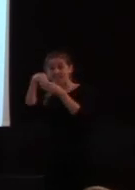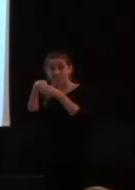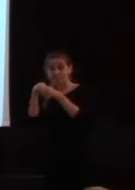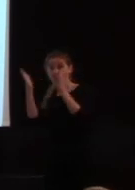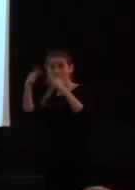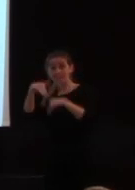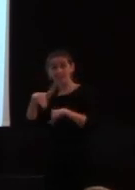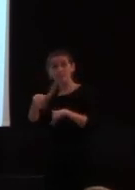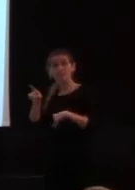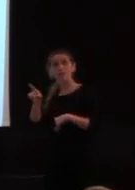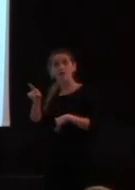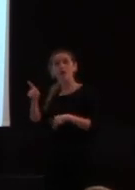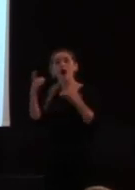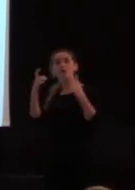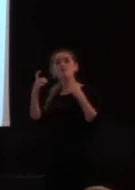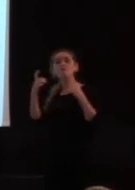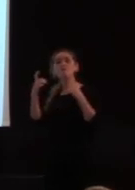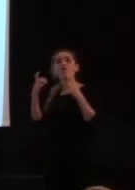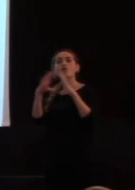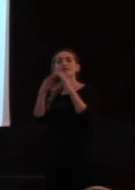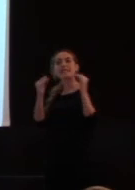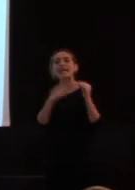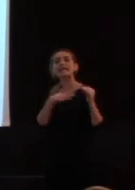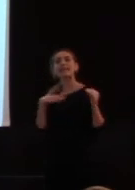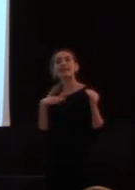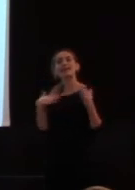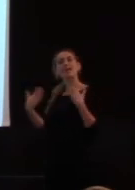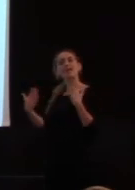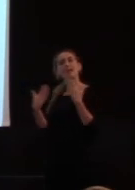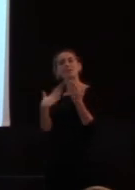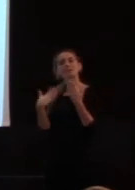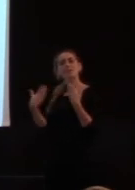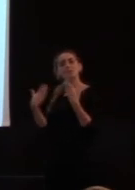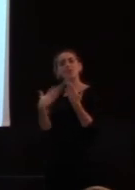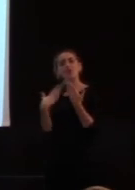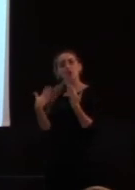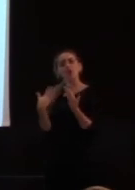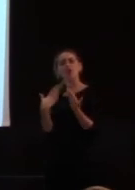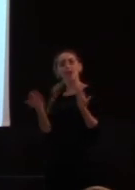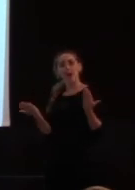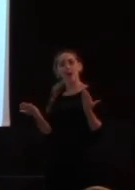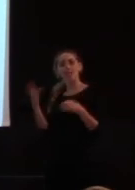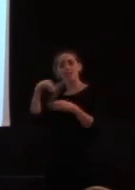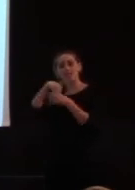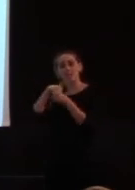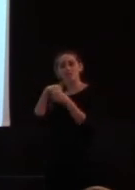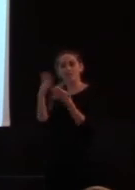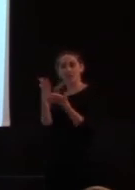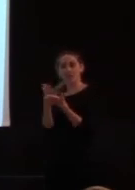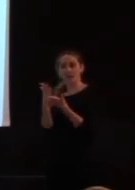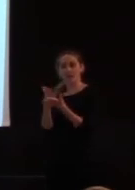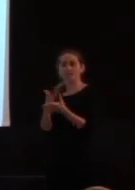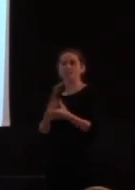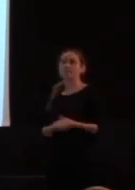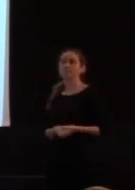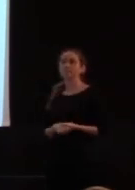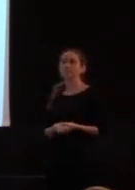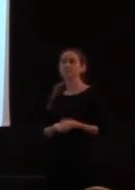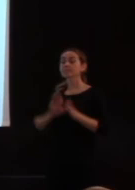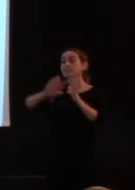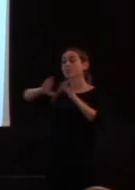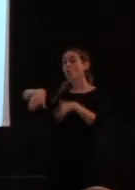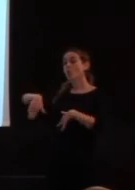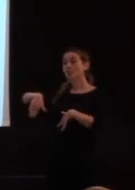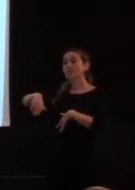que también en la universidad haya un clima de cordialidad en las clases, ¿eh? Y también este clima. Voy a poner la última anécdota que es